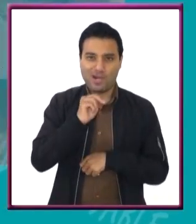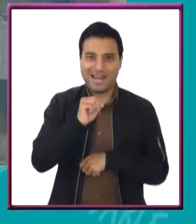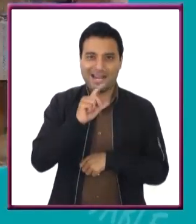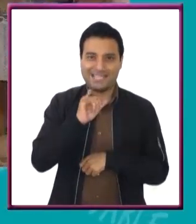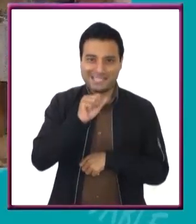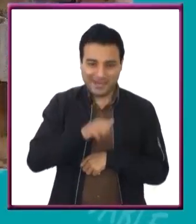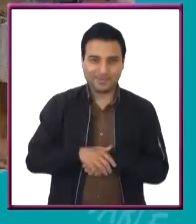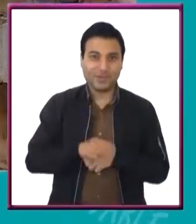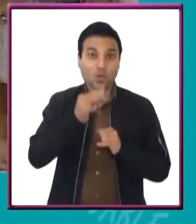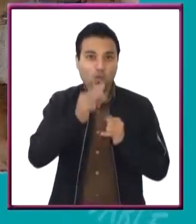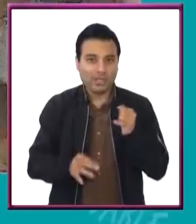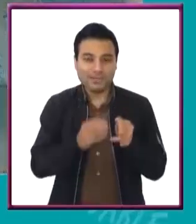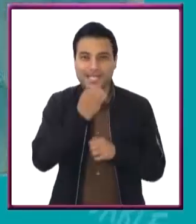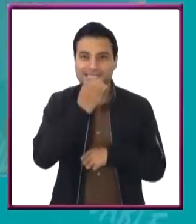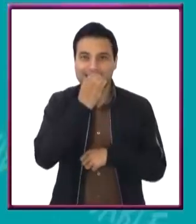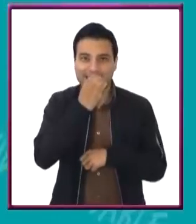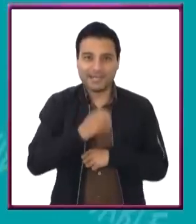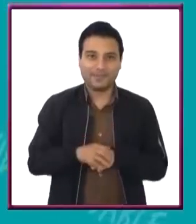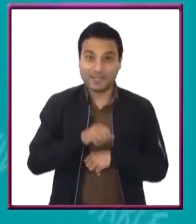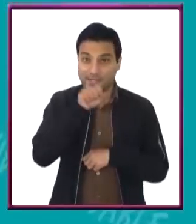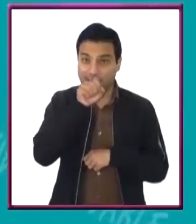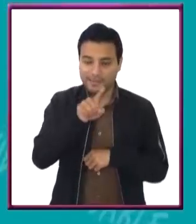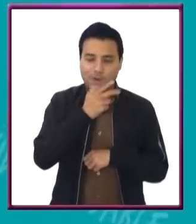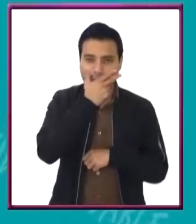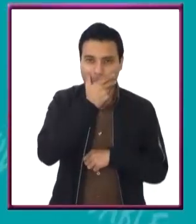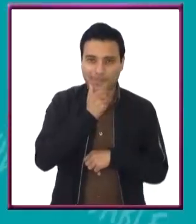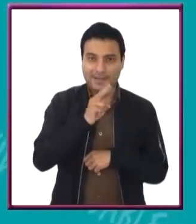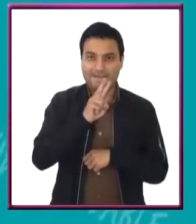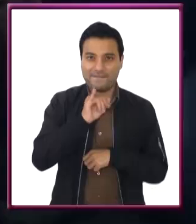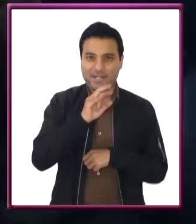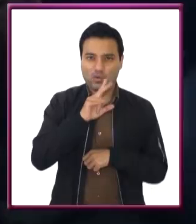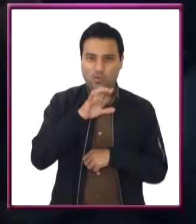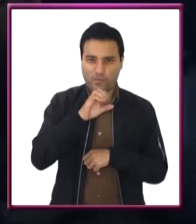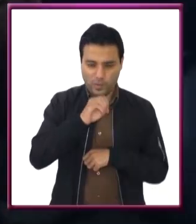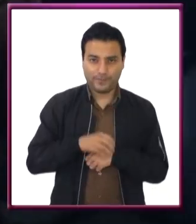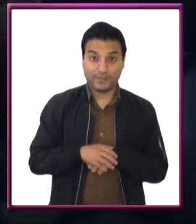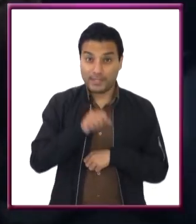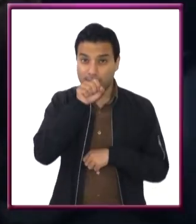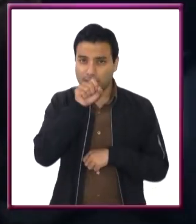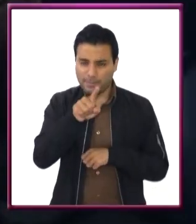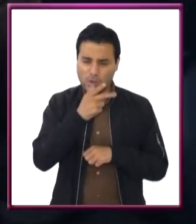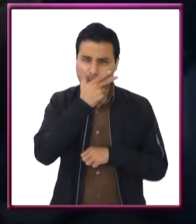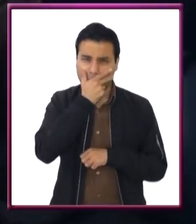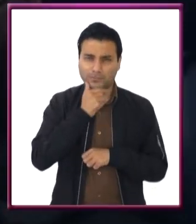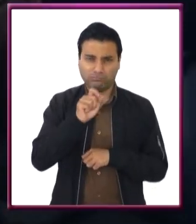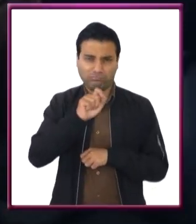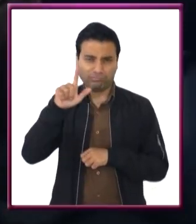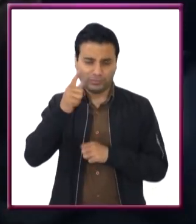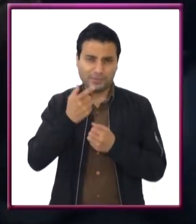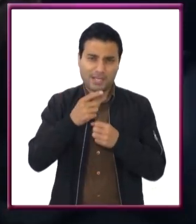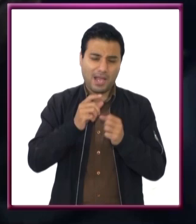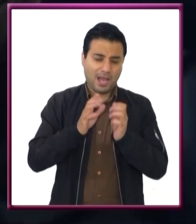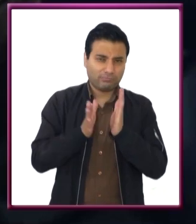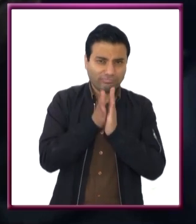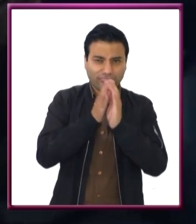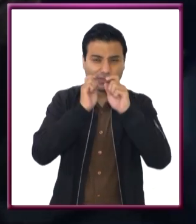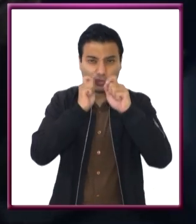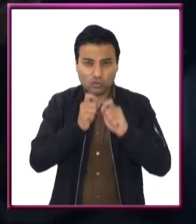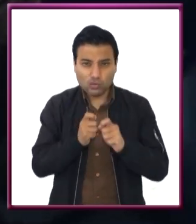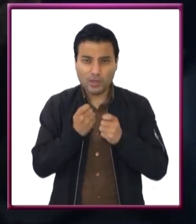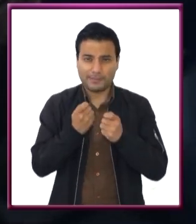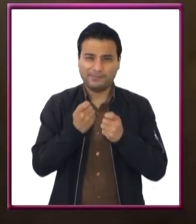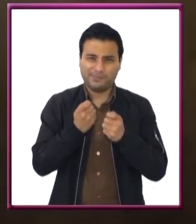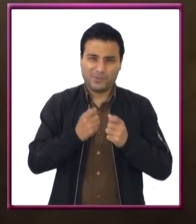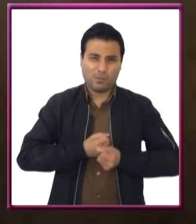Lisa, La Última Cena y El Hombre de Vitruvio. También era bastante hábil en la escultura, poesía y